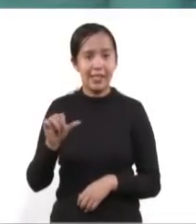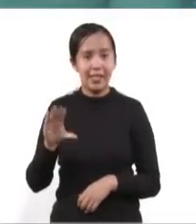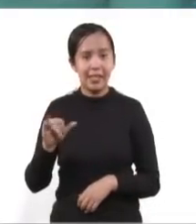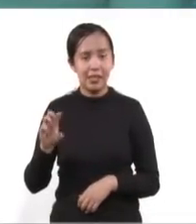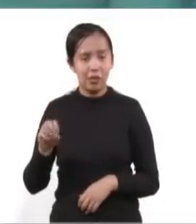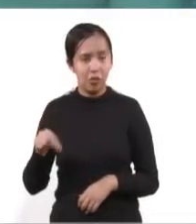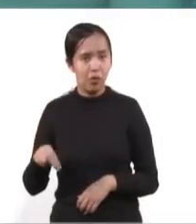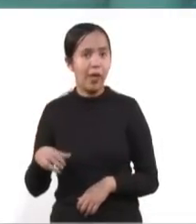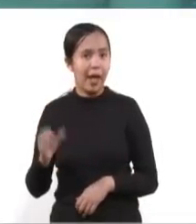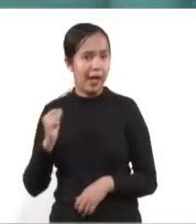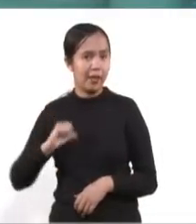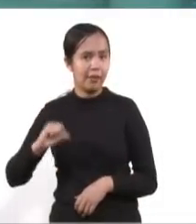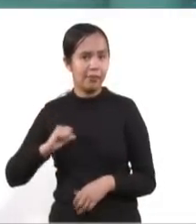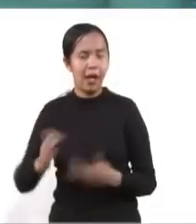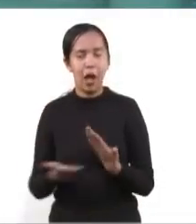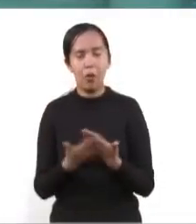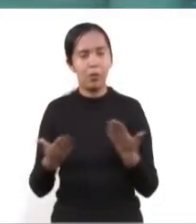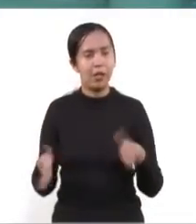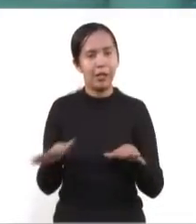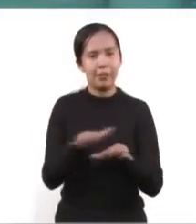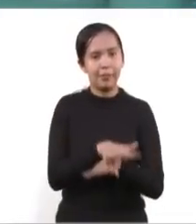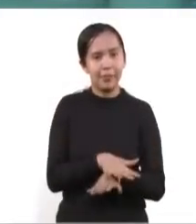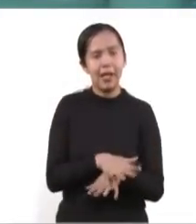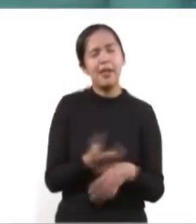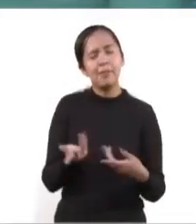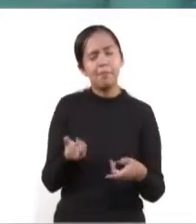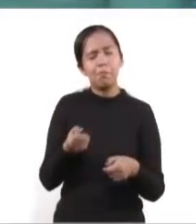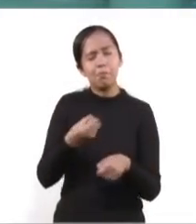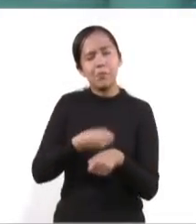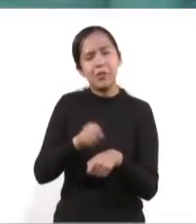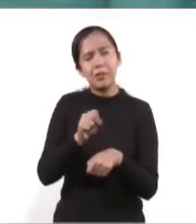que este proceso nos llevará un par de semanas.